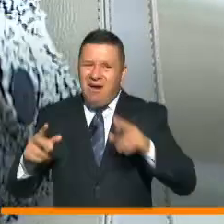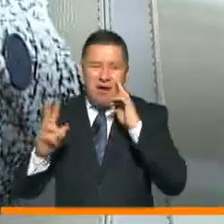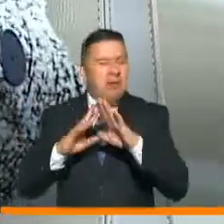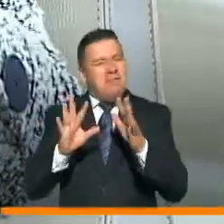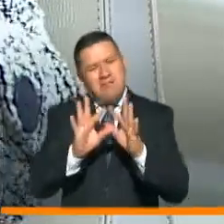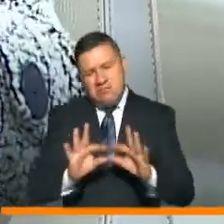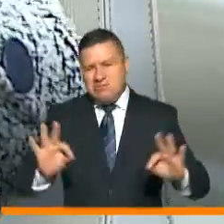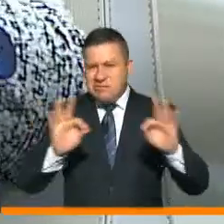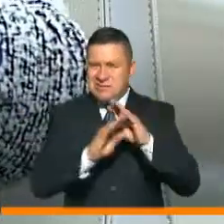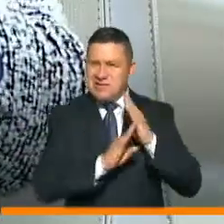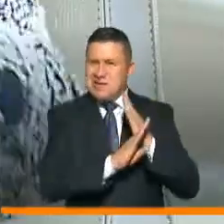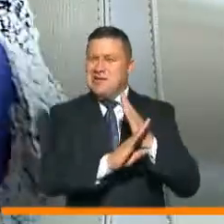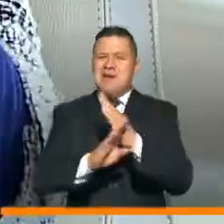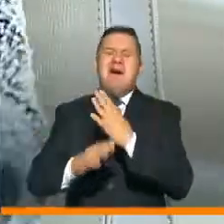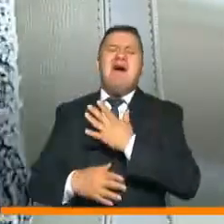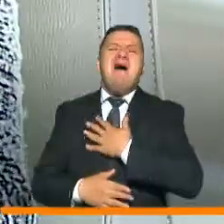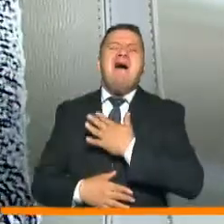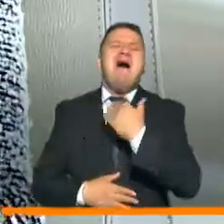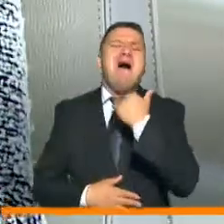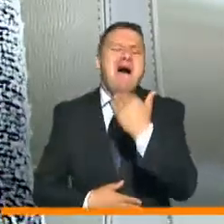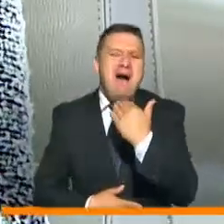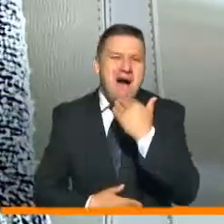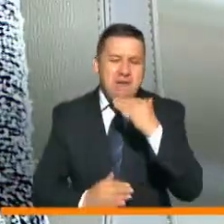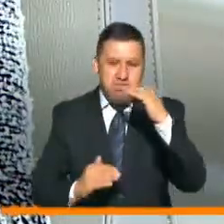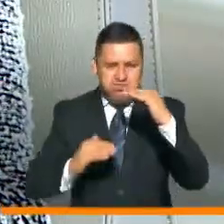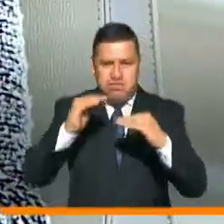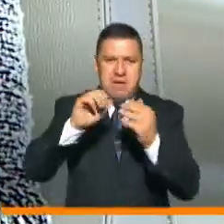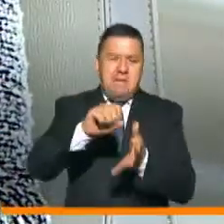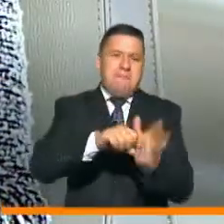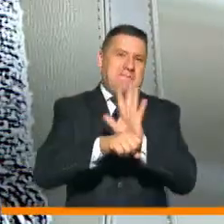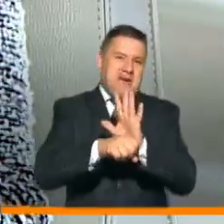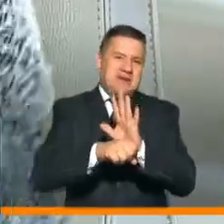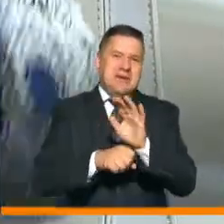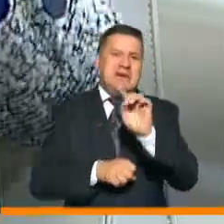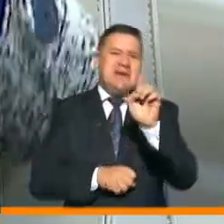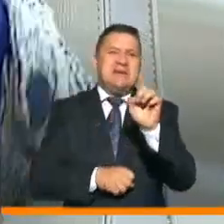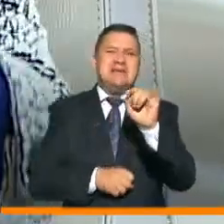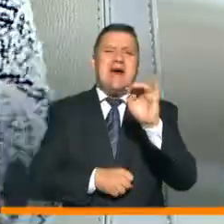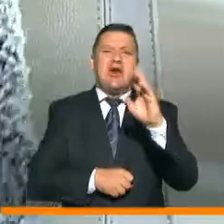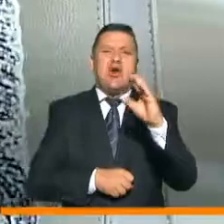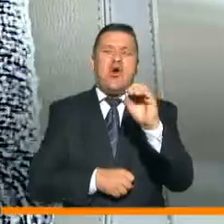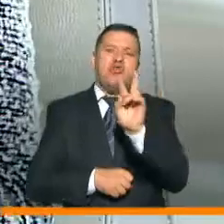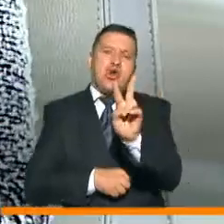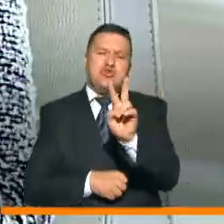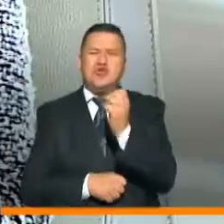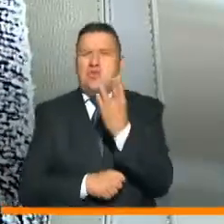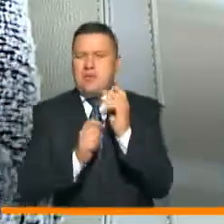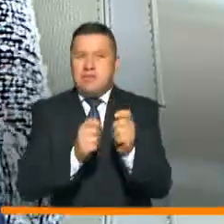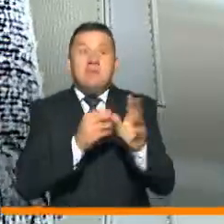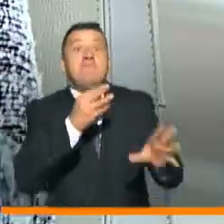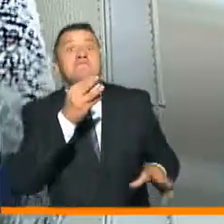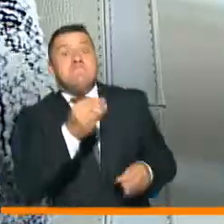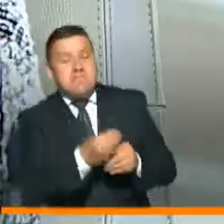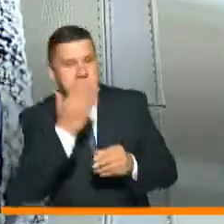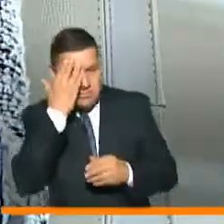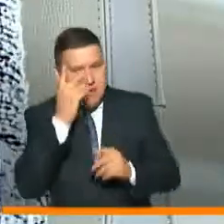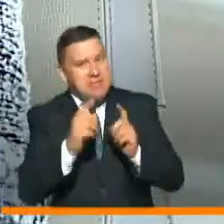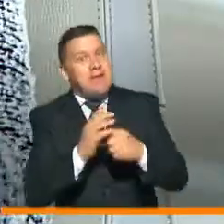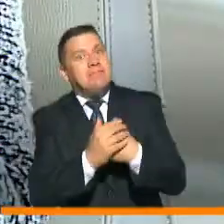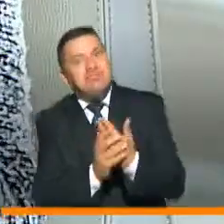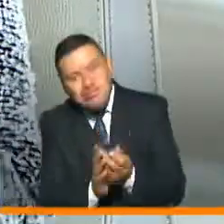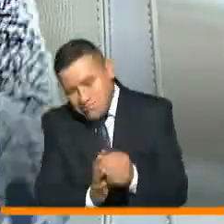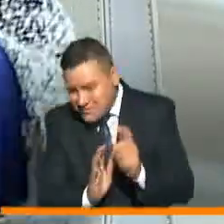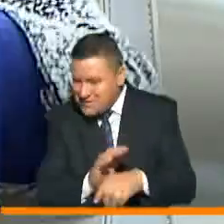para contener cualquiera de las variantes del virus SARS-CoV-2 sumadas, obviamente, al lavado de